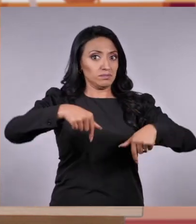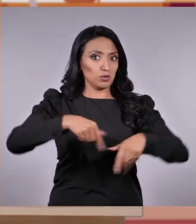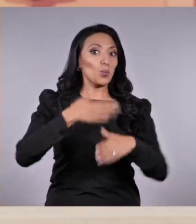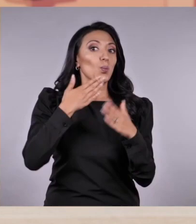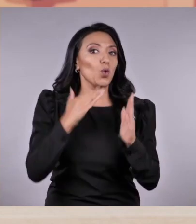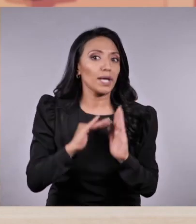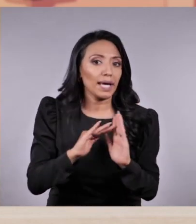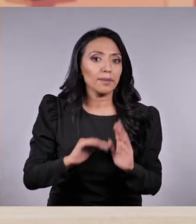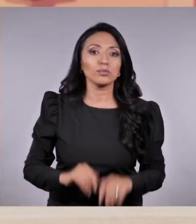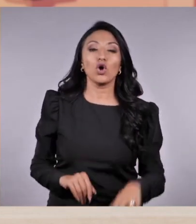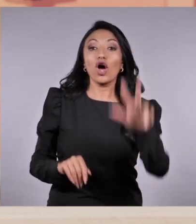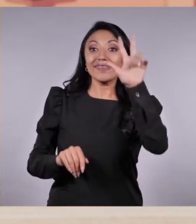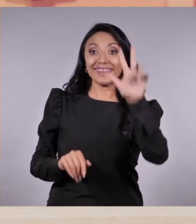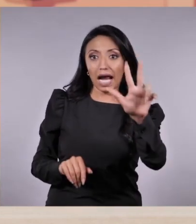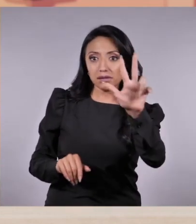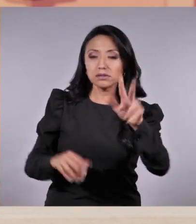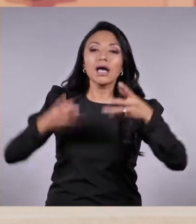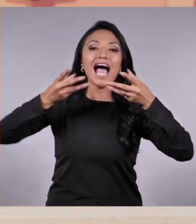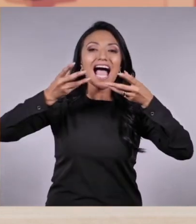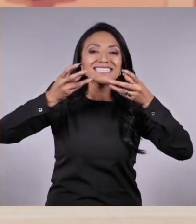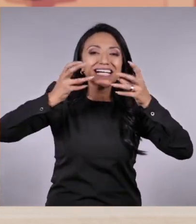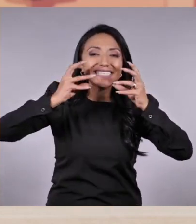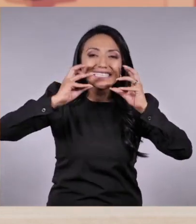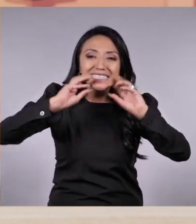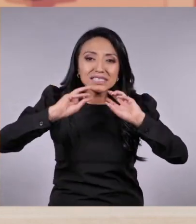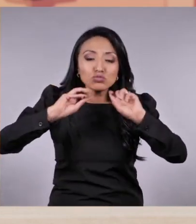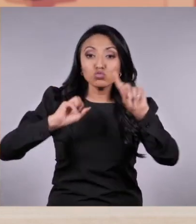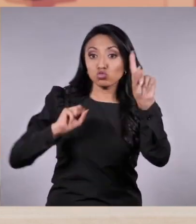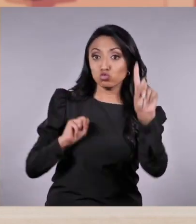por ejemplo, 3 choclos.